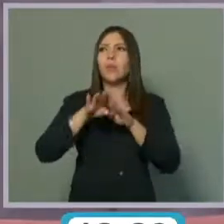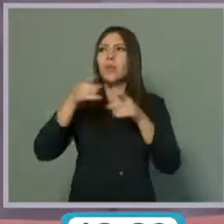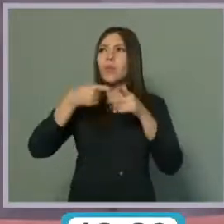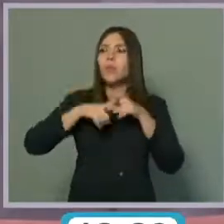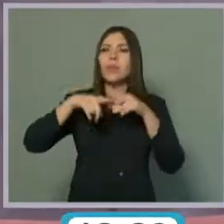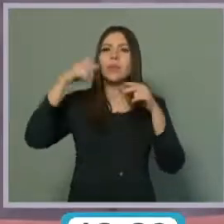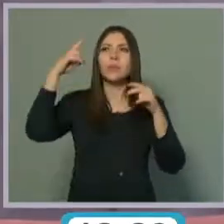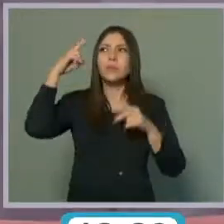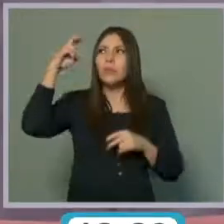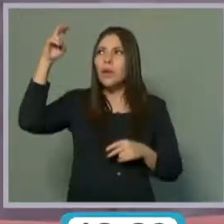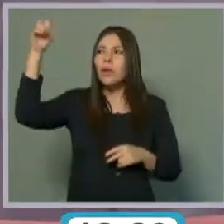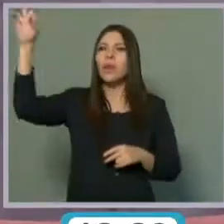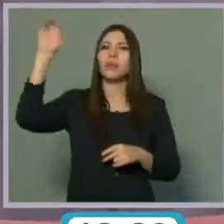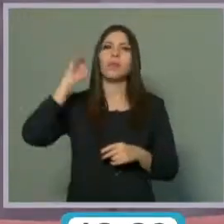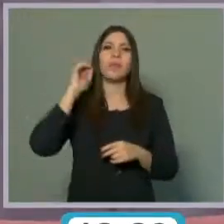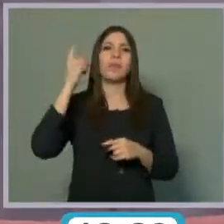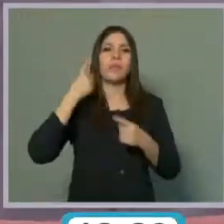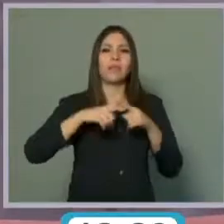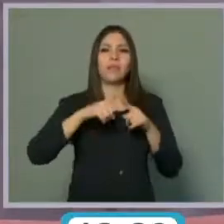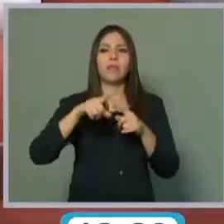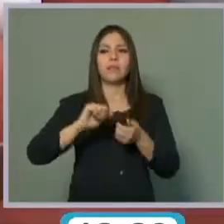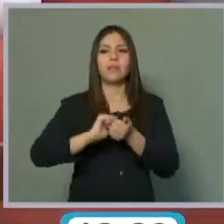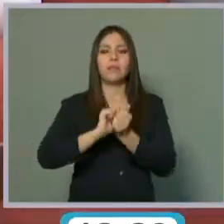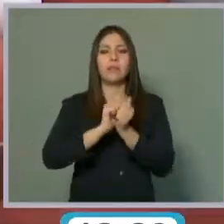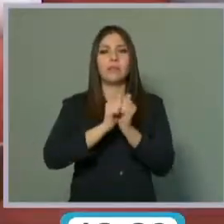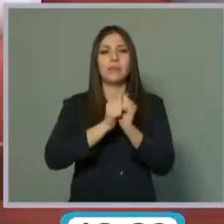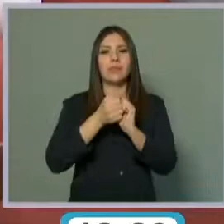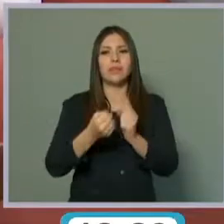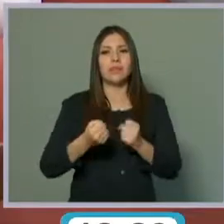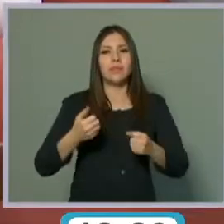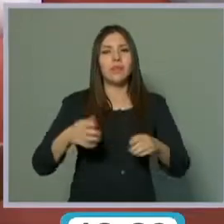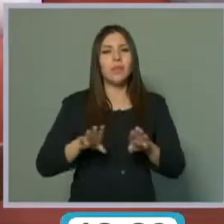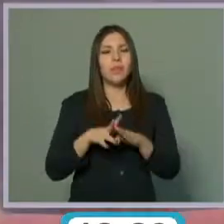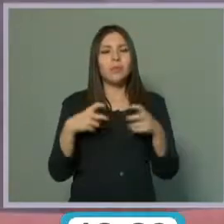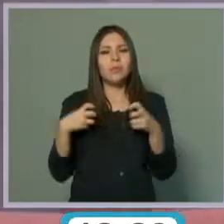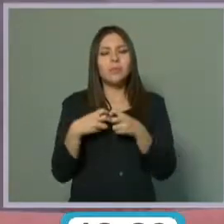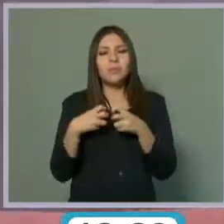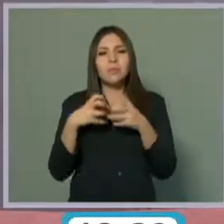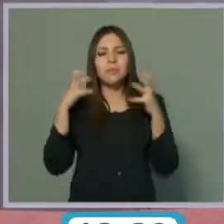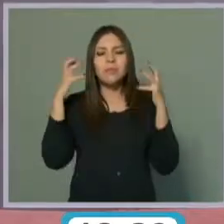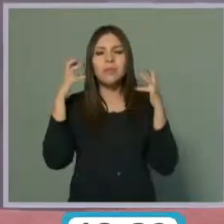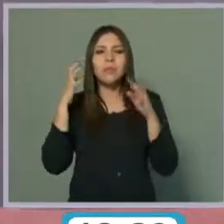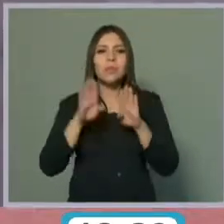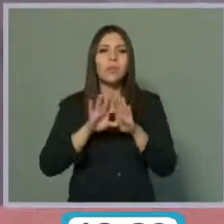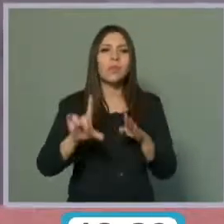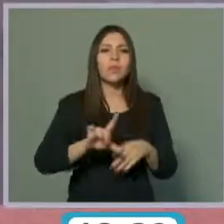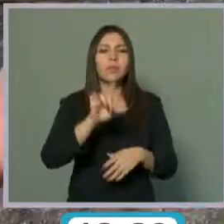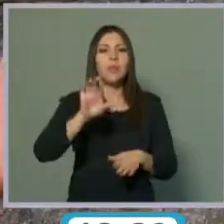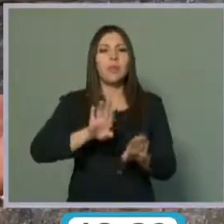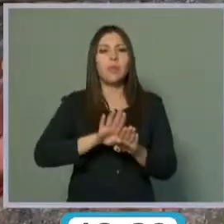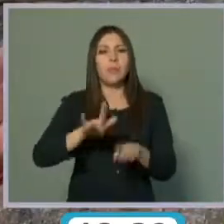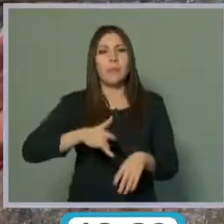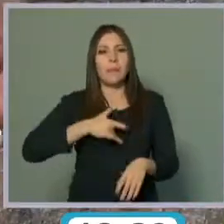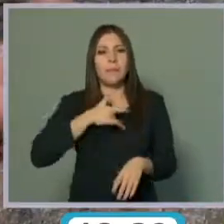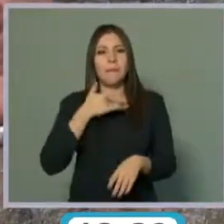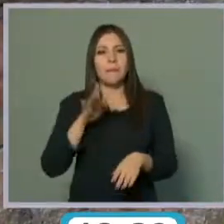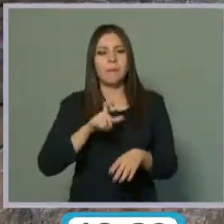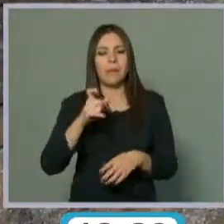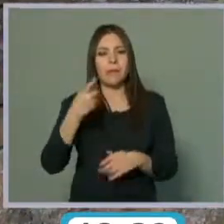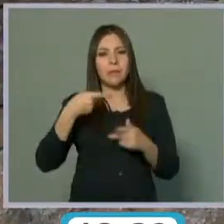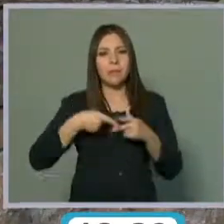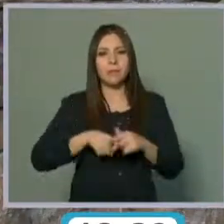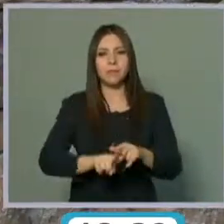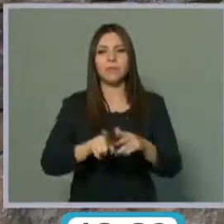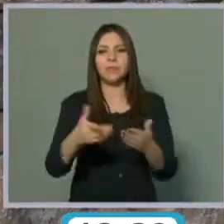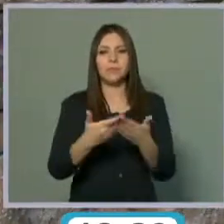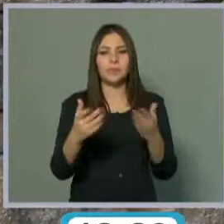estrés postraumático a tomar parte y tomar, pues es cuando se manifiesta, ¿no? Pero, por ejemplo, ahorita que tomaste el tema de Estados